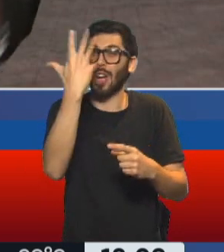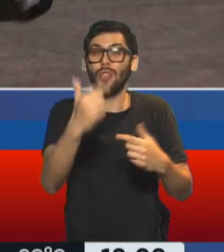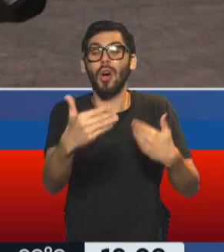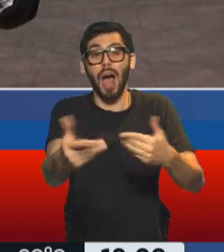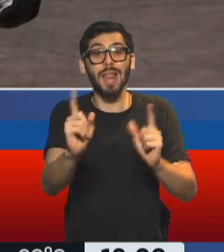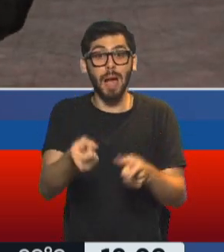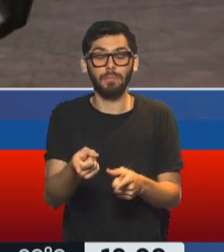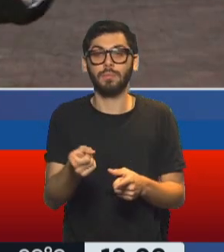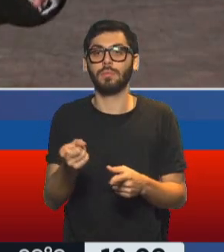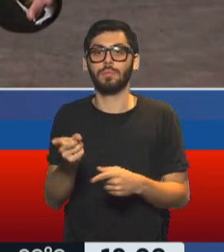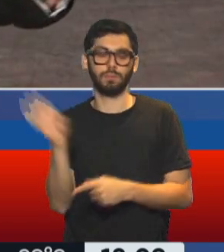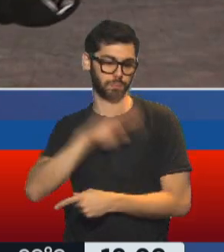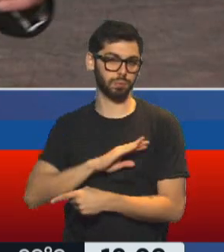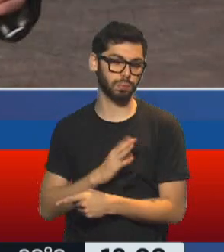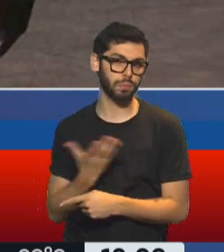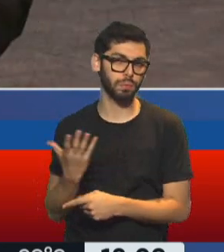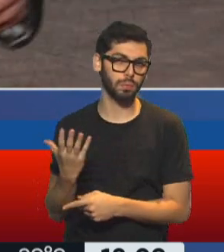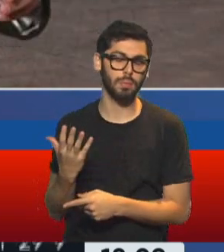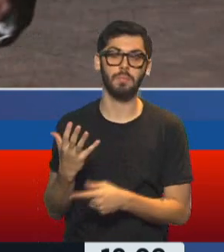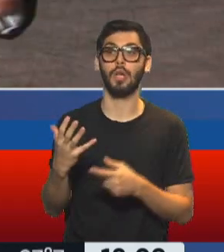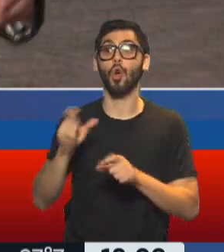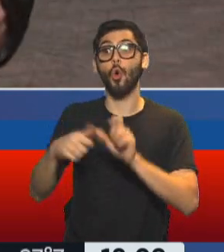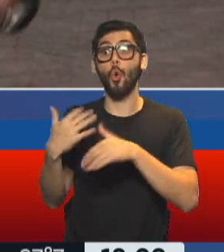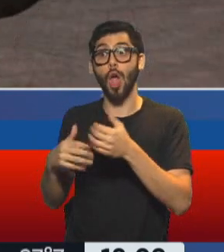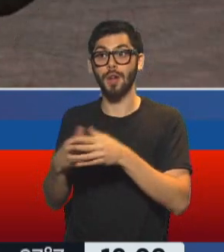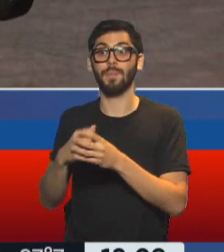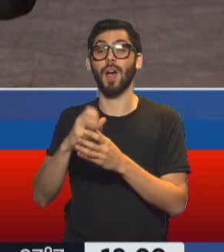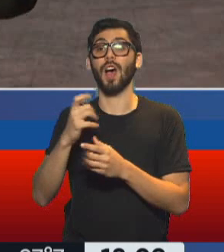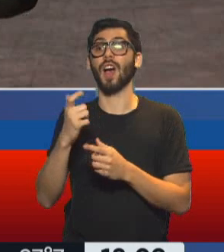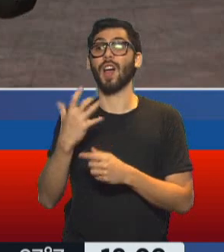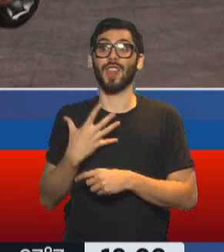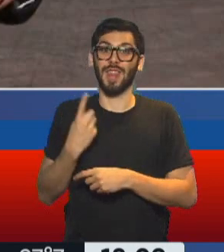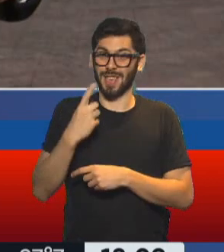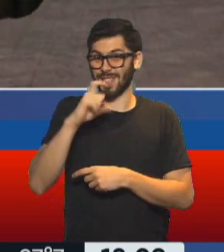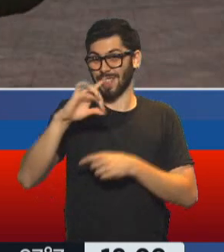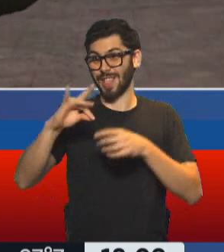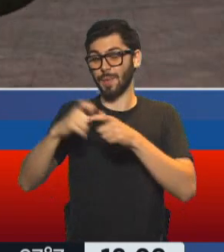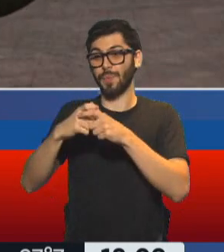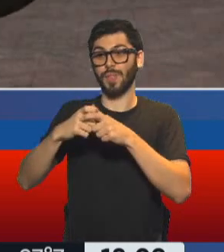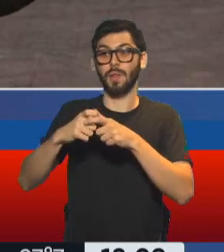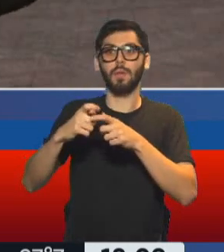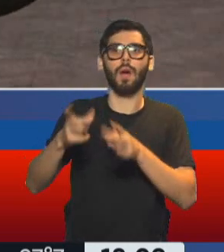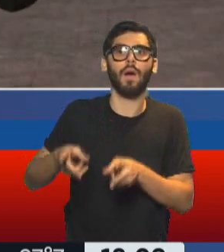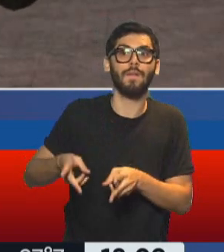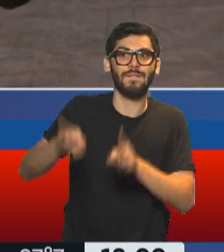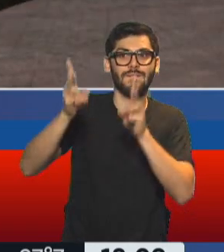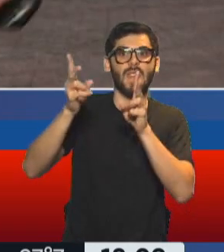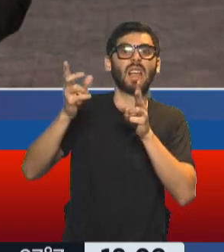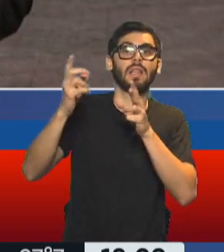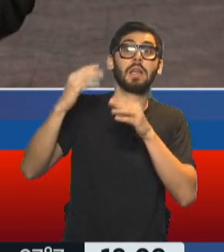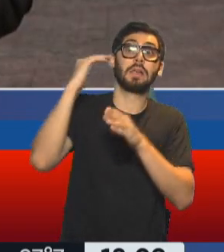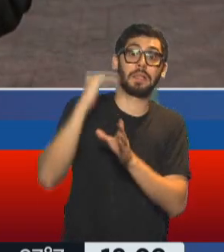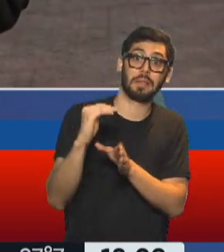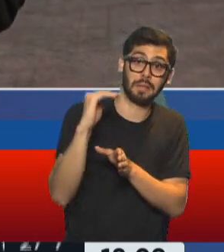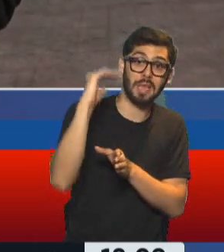Almagro. El plantel profesional junto con los dirigentes están desde el séptimo piso hacia los pisos más altos en